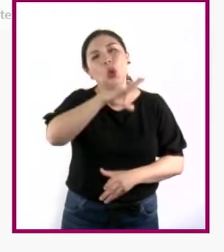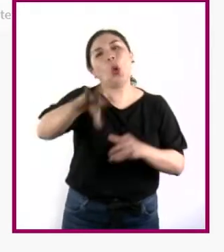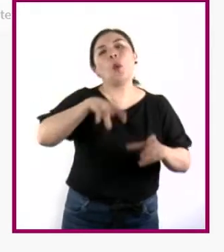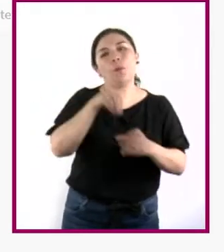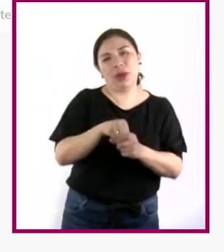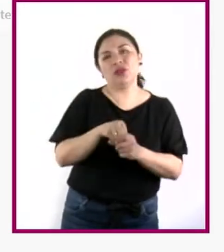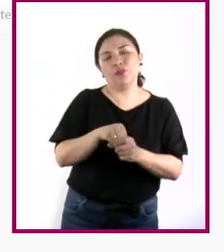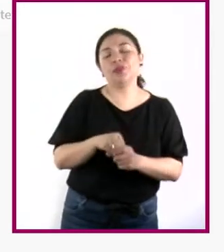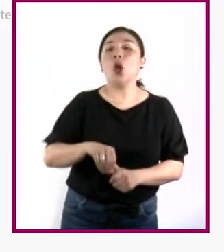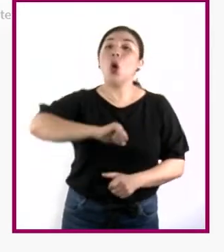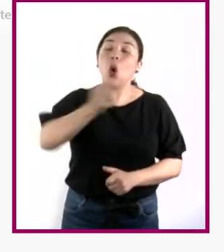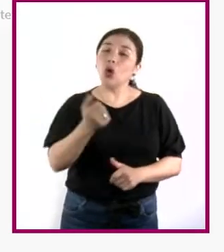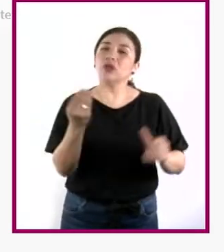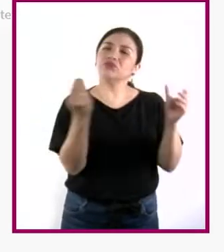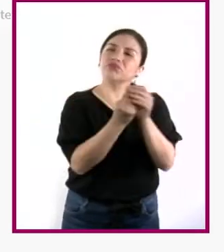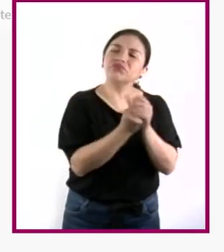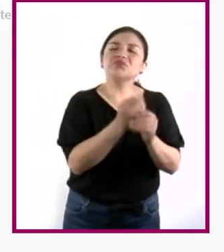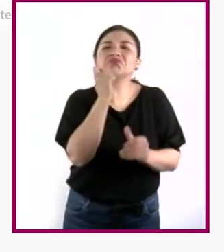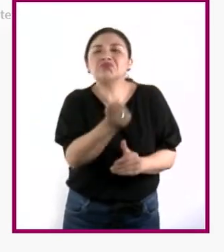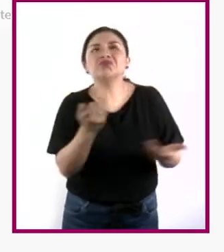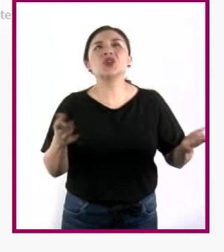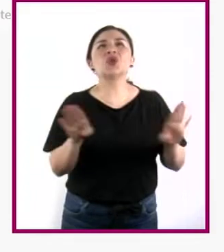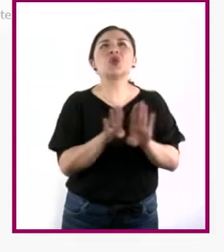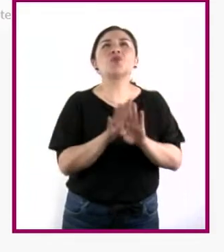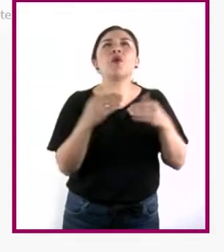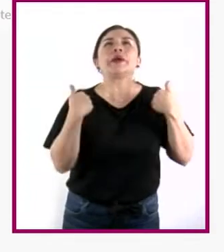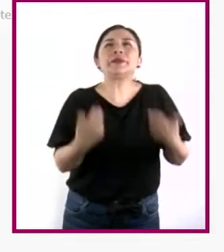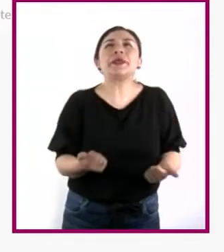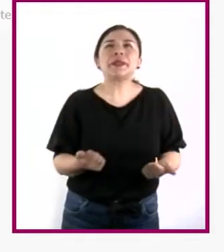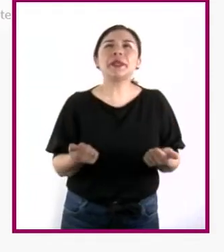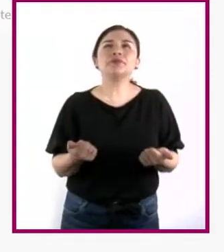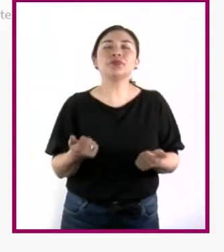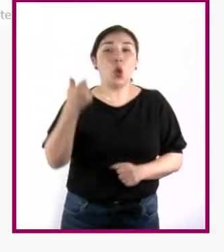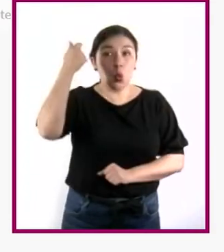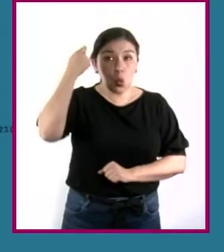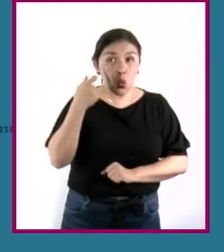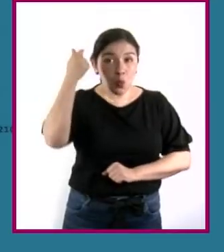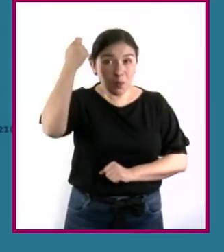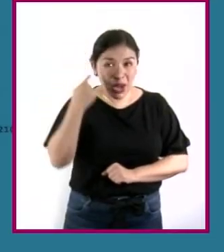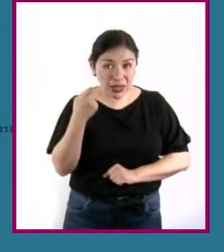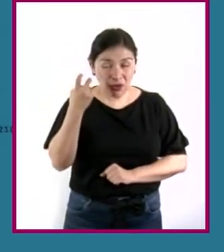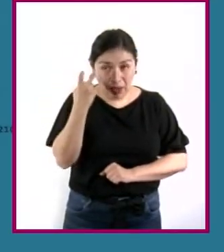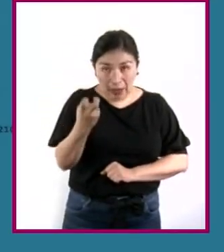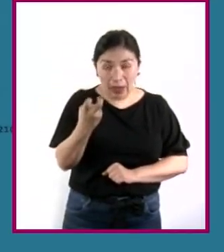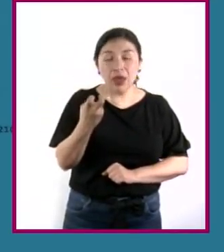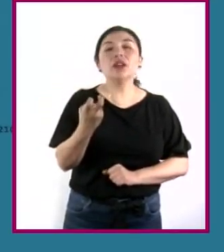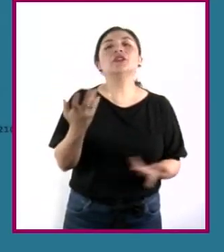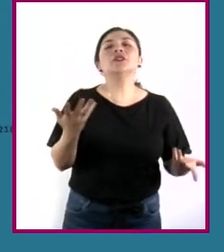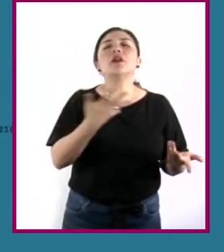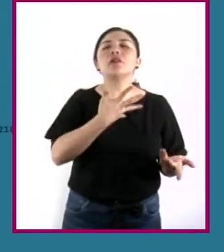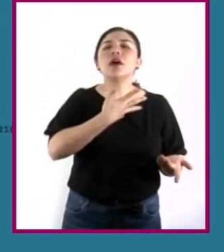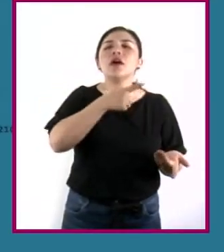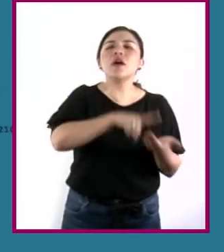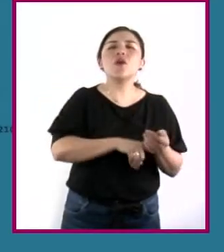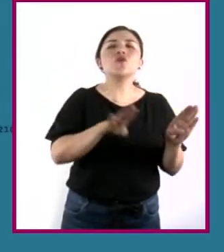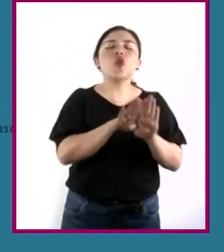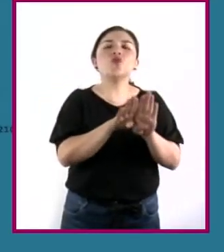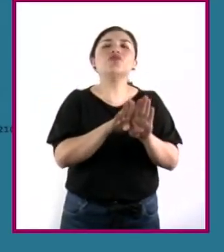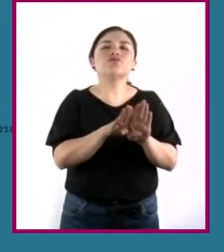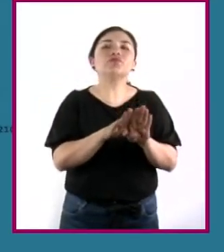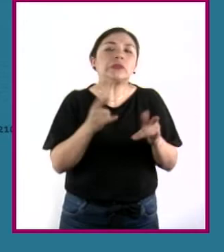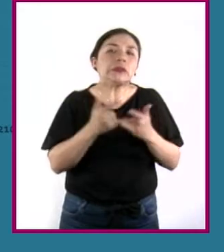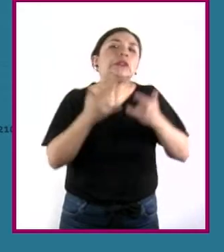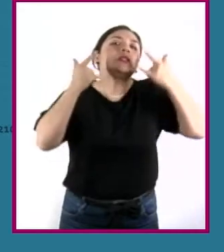De forma particular, en términos de jubilaciones, de pensiones, pues marca un